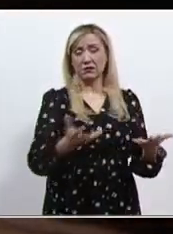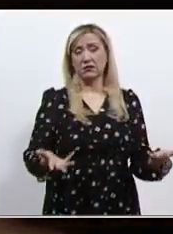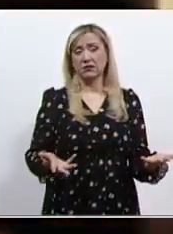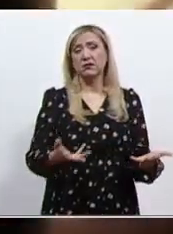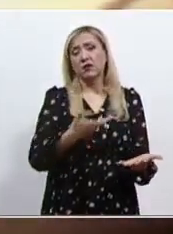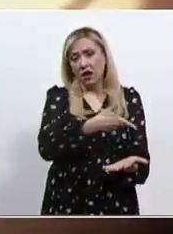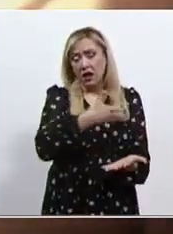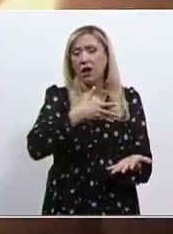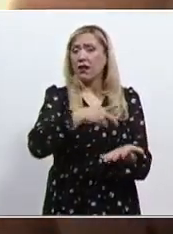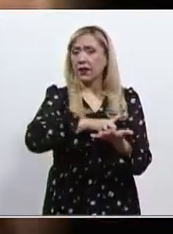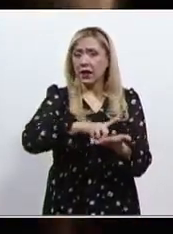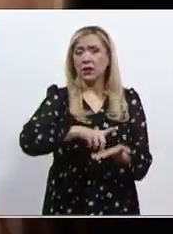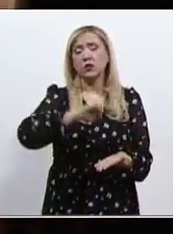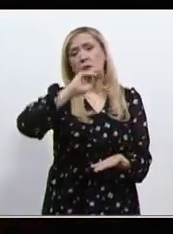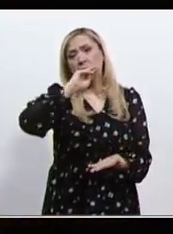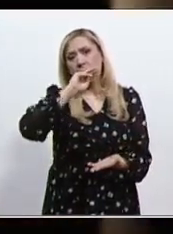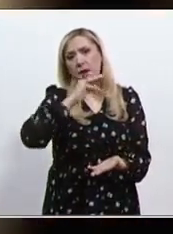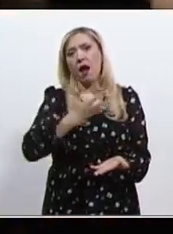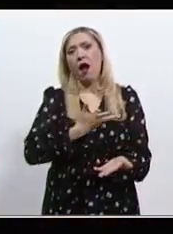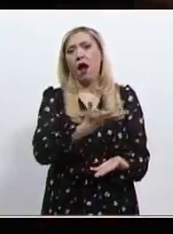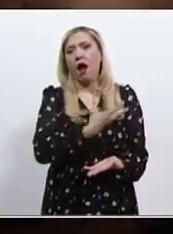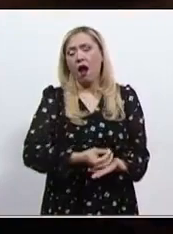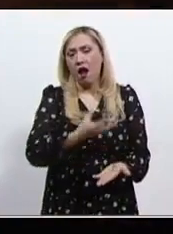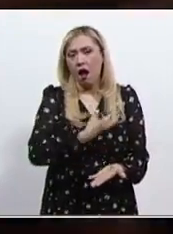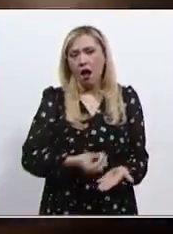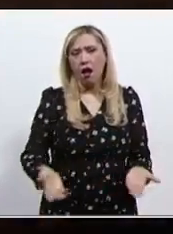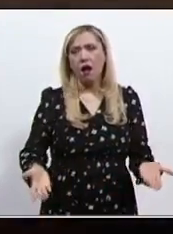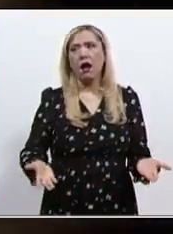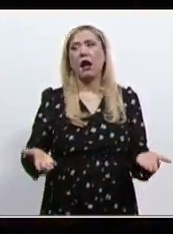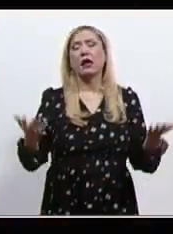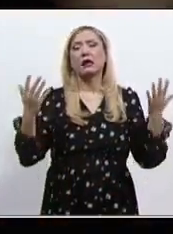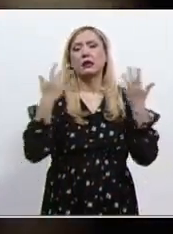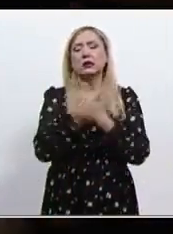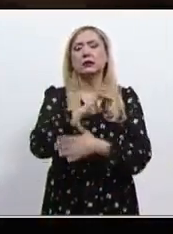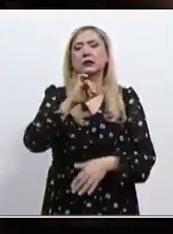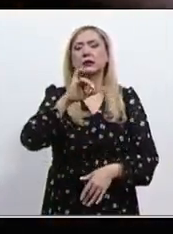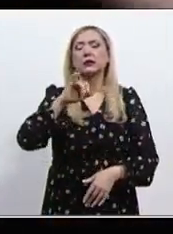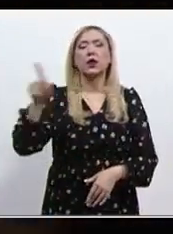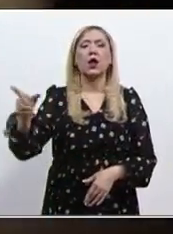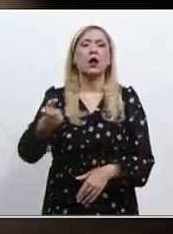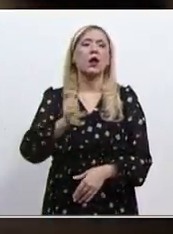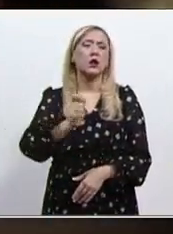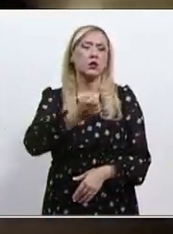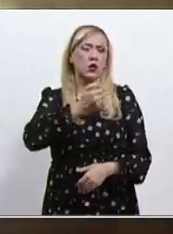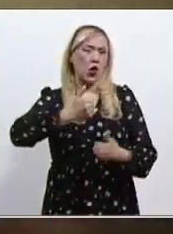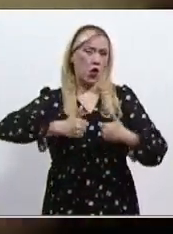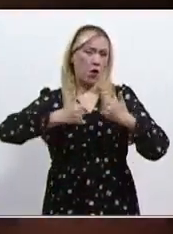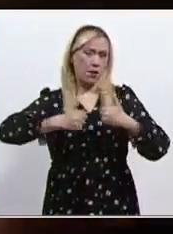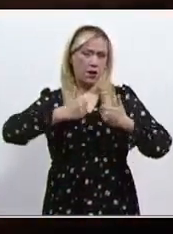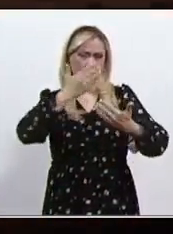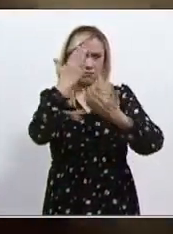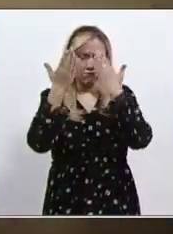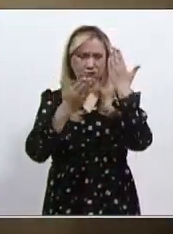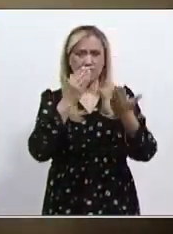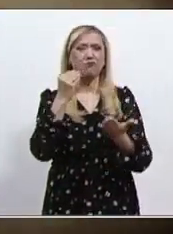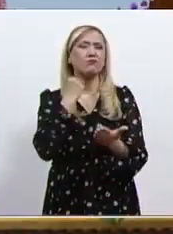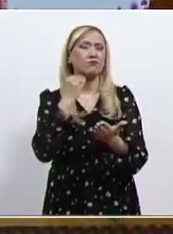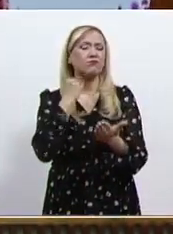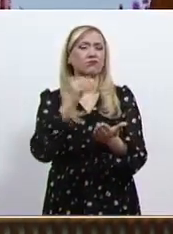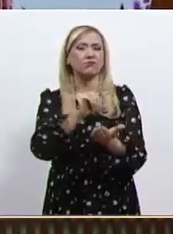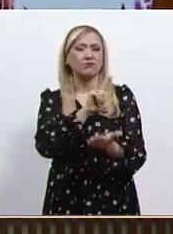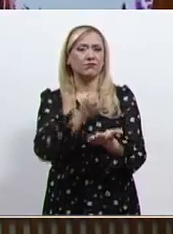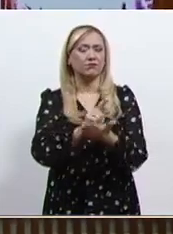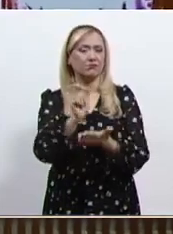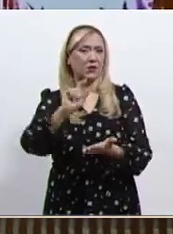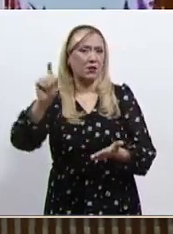su derecho a la maternidad durante un conversatorio sobre este tema que organizó el colegio de jóvenes estudiantes de derecho y nuevos profesionistas